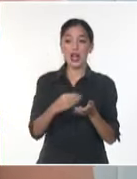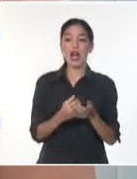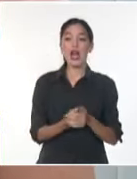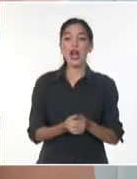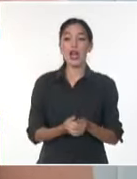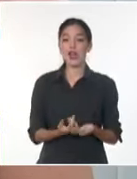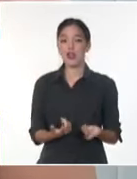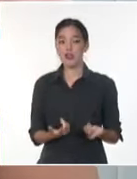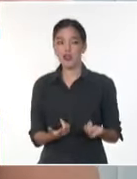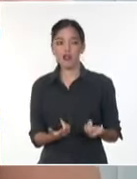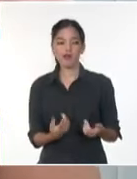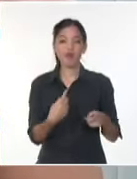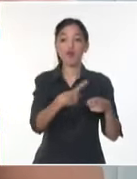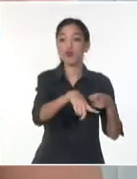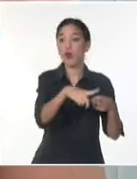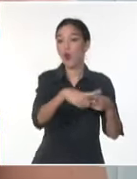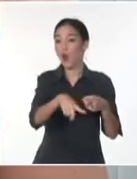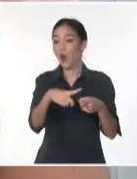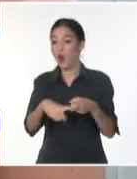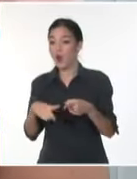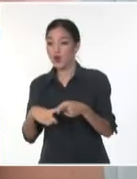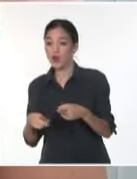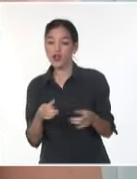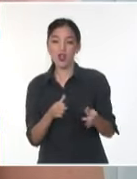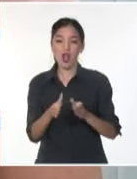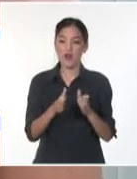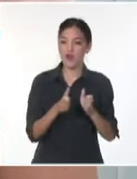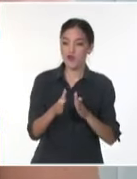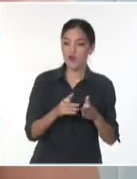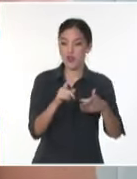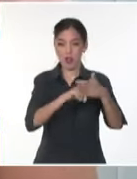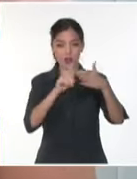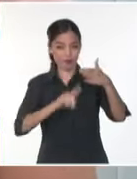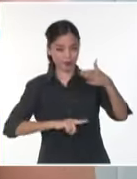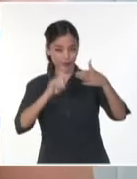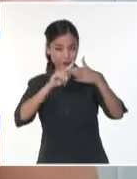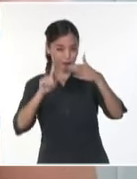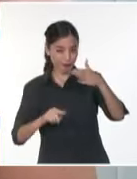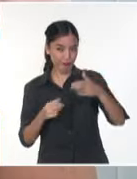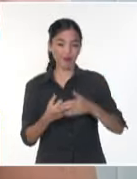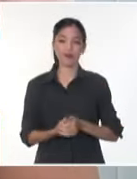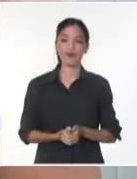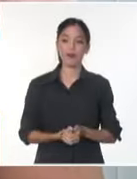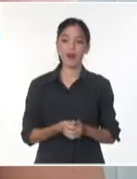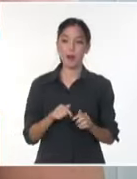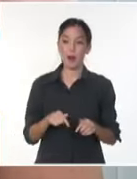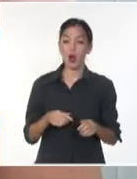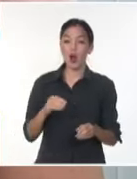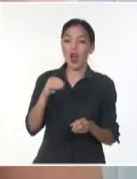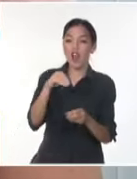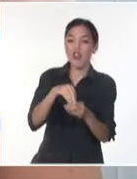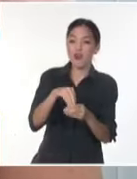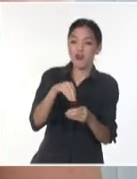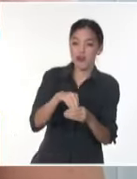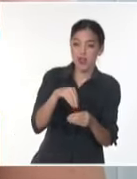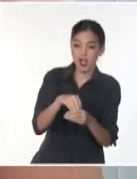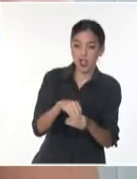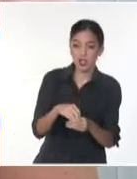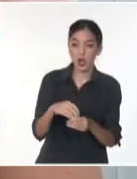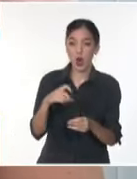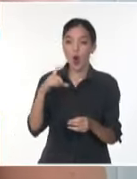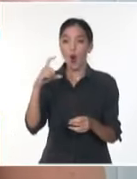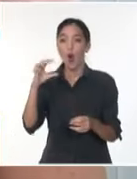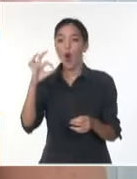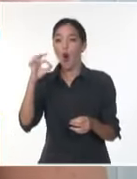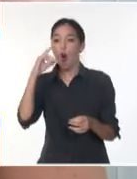permisología pero todo lo que entre en contenedores así sea la cantidad de uno pues la aduana le va a pedir como requisito